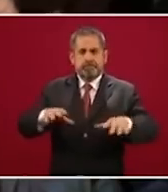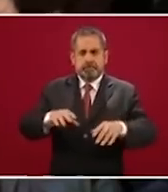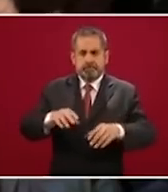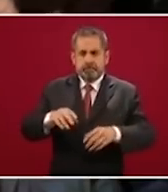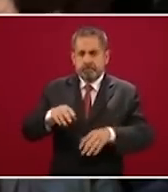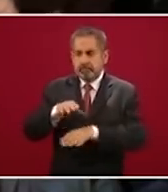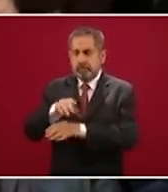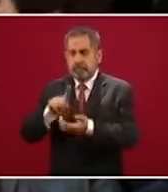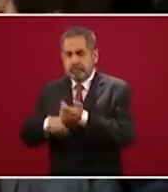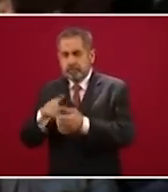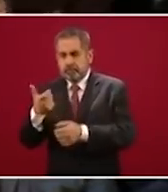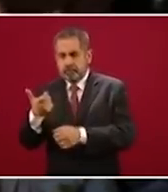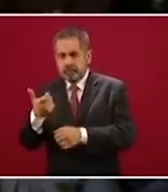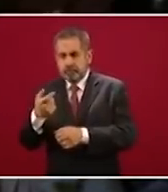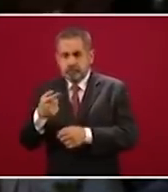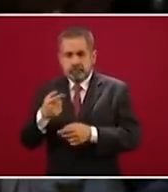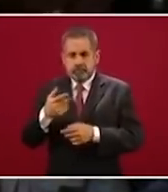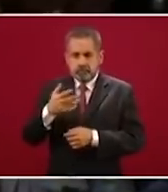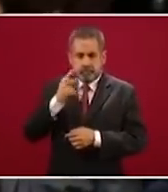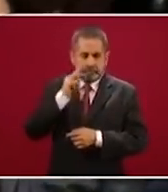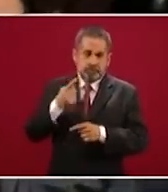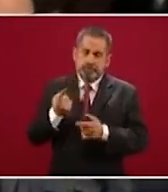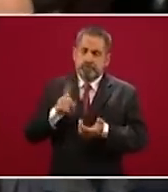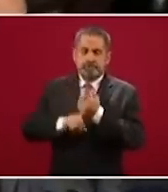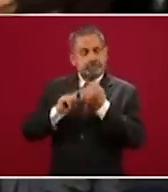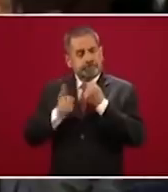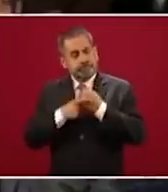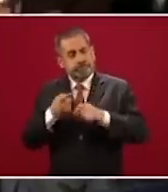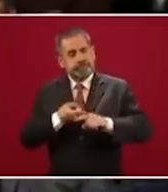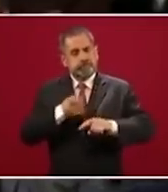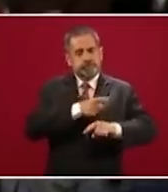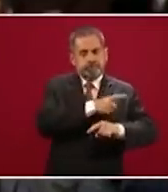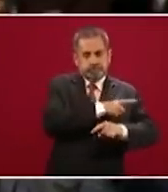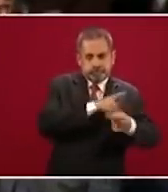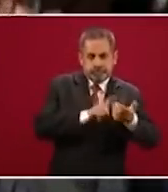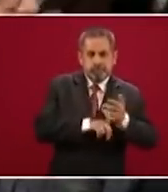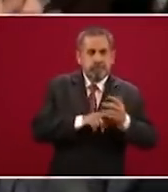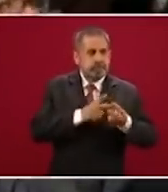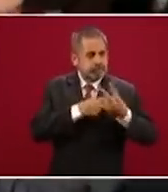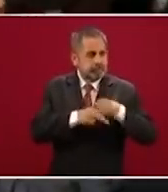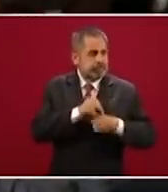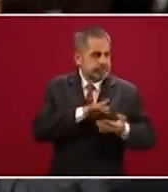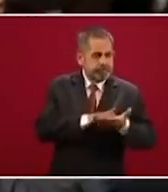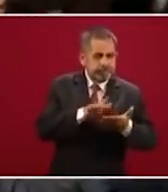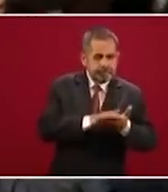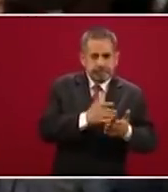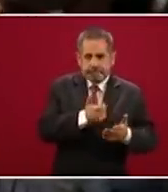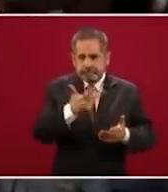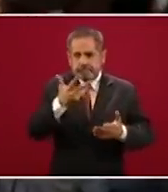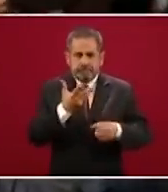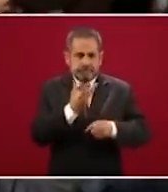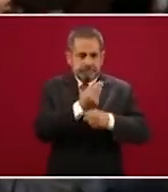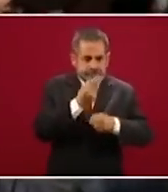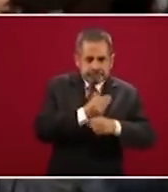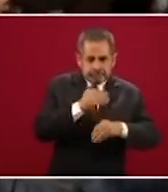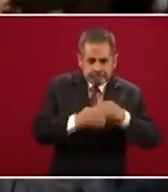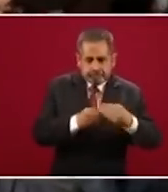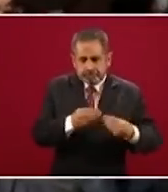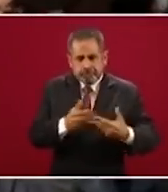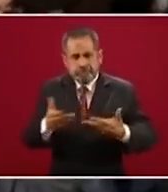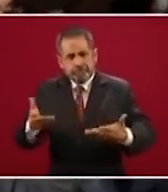económica. Y no veo lo de atrás que veníamos diciendo, la reactivación económica, la situación